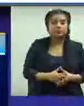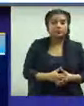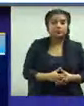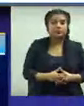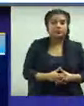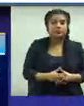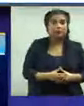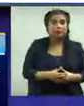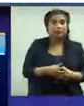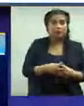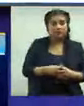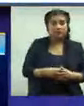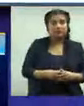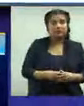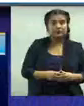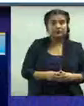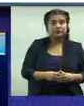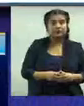El siguiente.